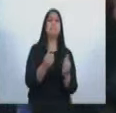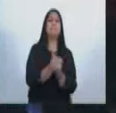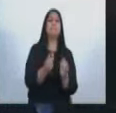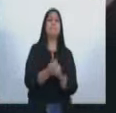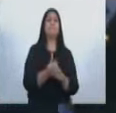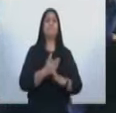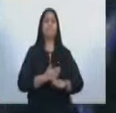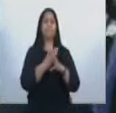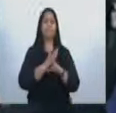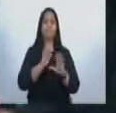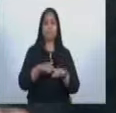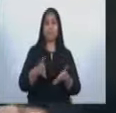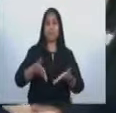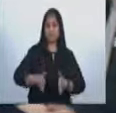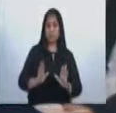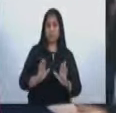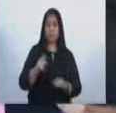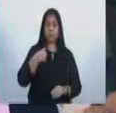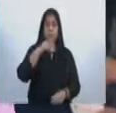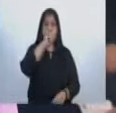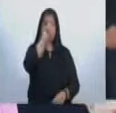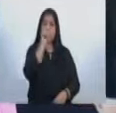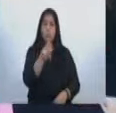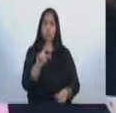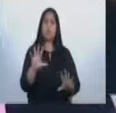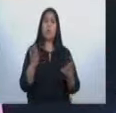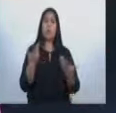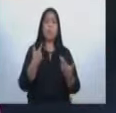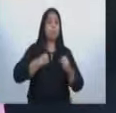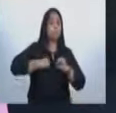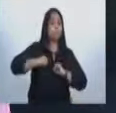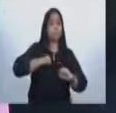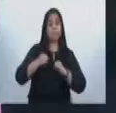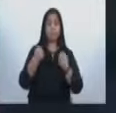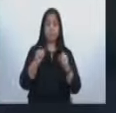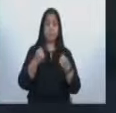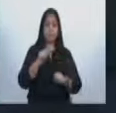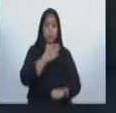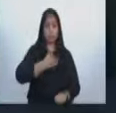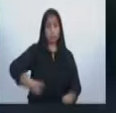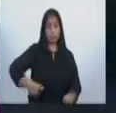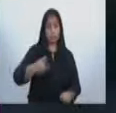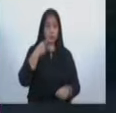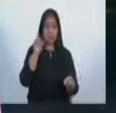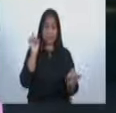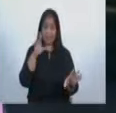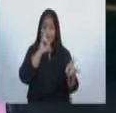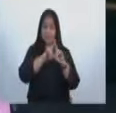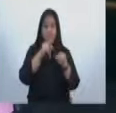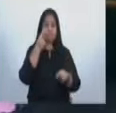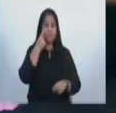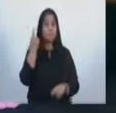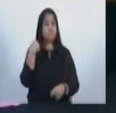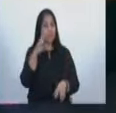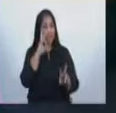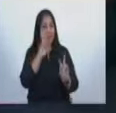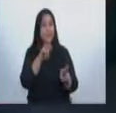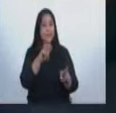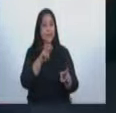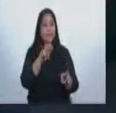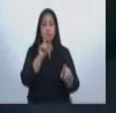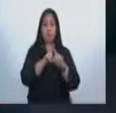sus hijos entonces están preguntando qué acciones está tomando el gobierno justamente para velar porque